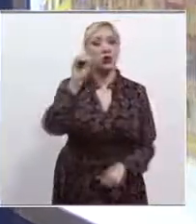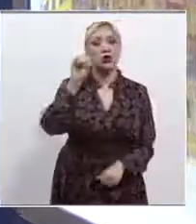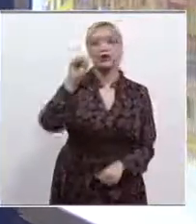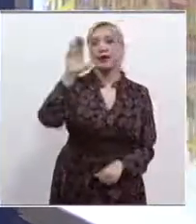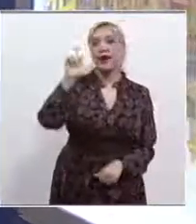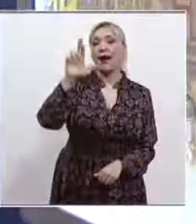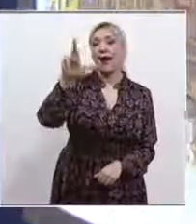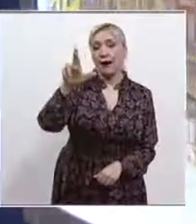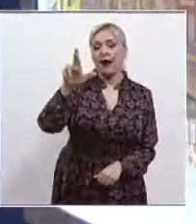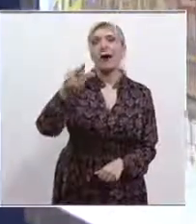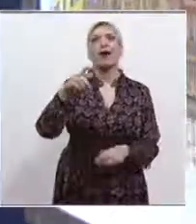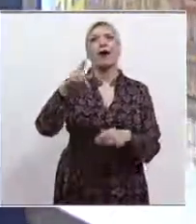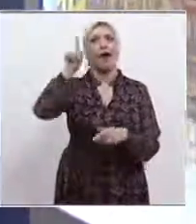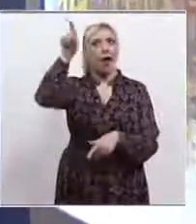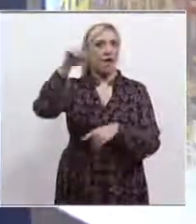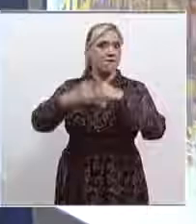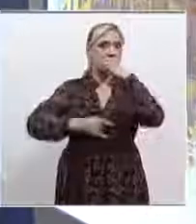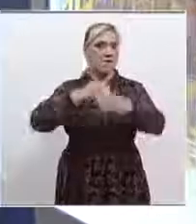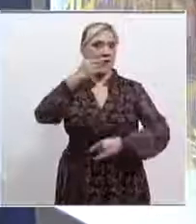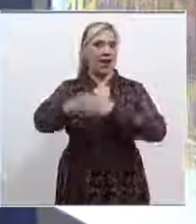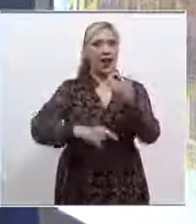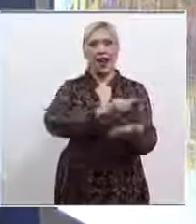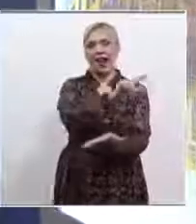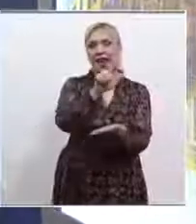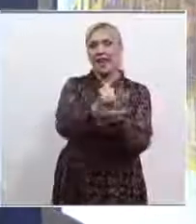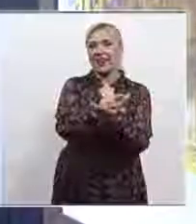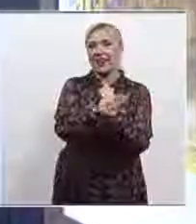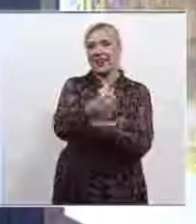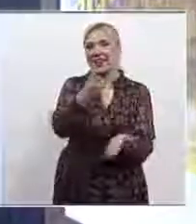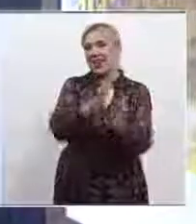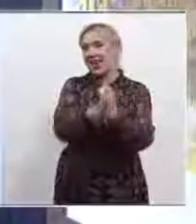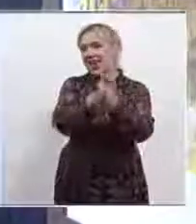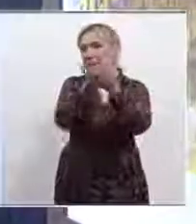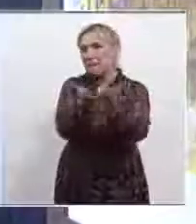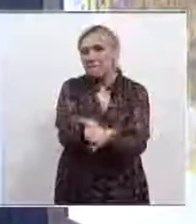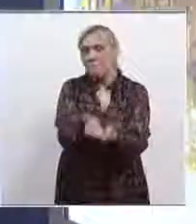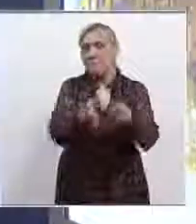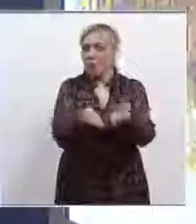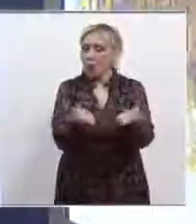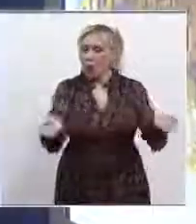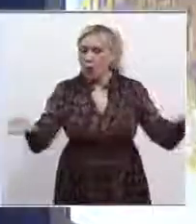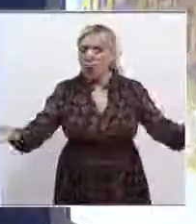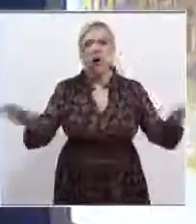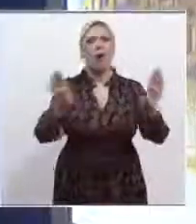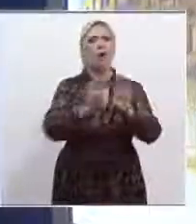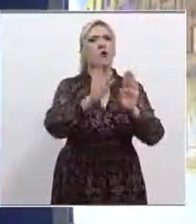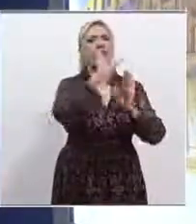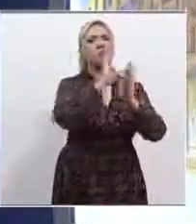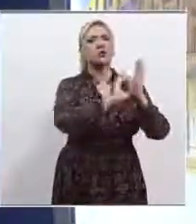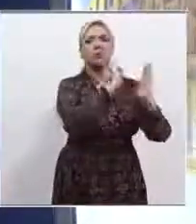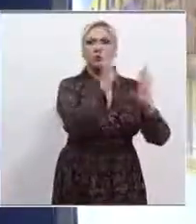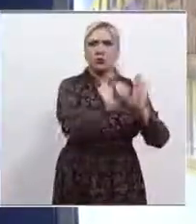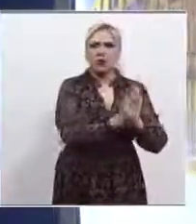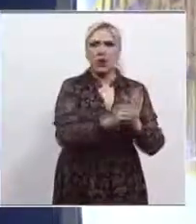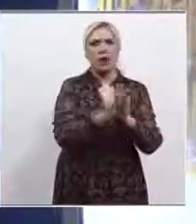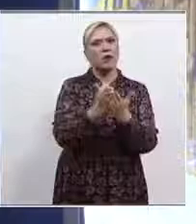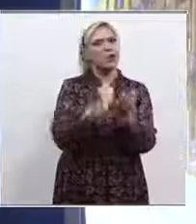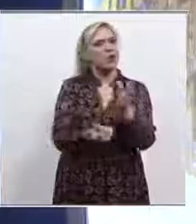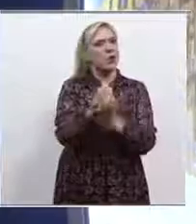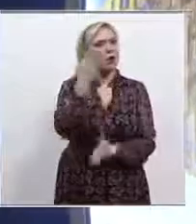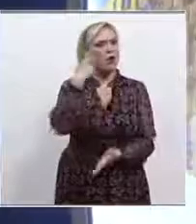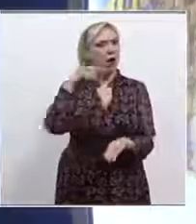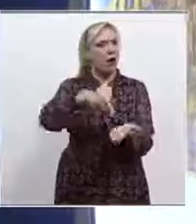Libro Jurídico, donde se presentó una obra sobre la educación como mandato constitucional y medio de prevención del delito. Muy buenas